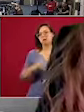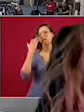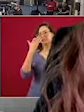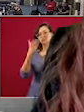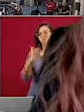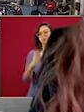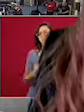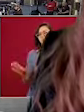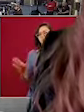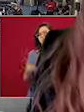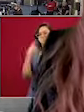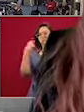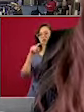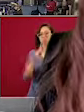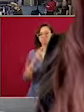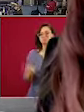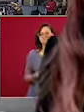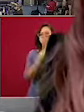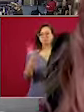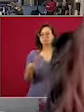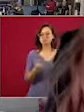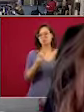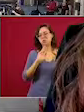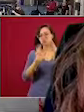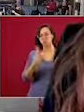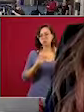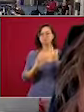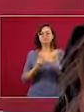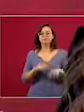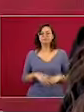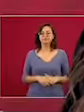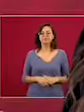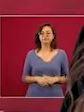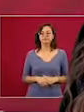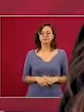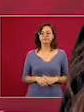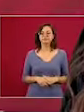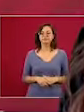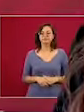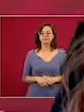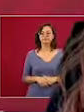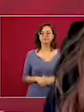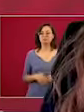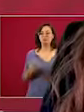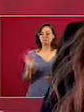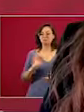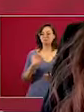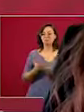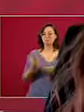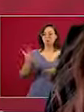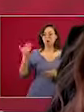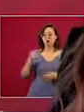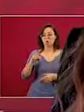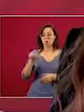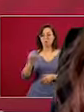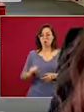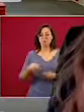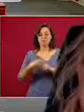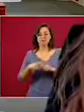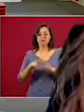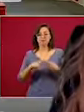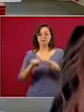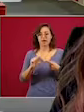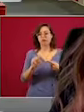del menos 13% en el caso de personas activas. En el caso también de personas recuperadas